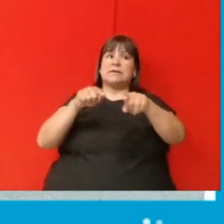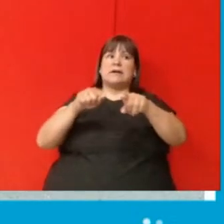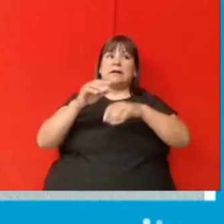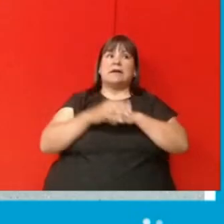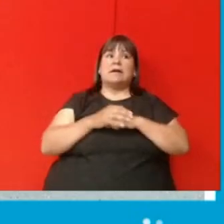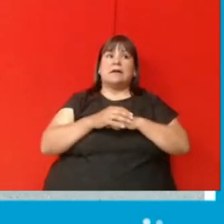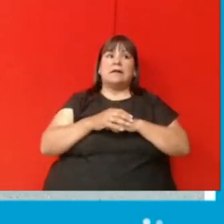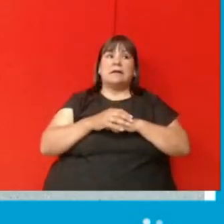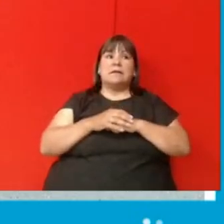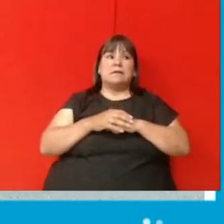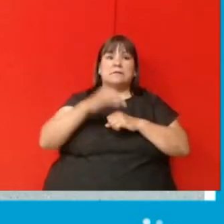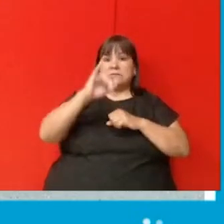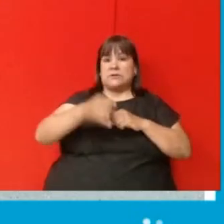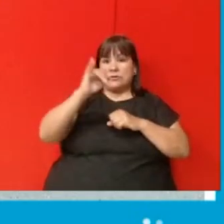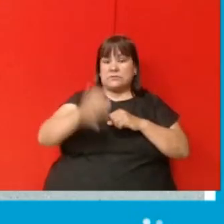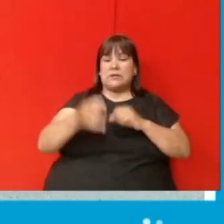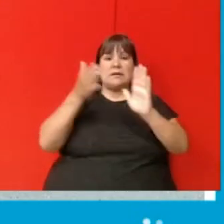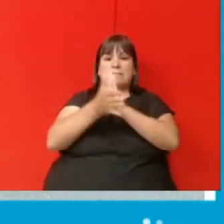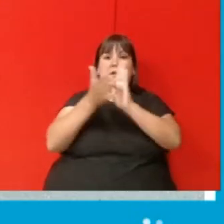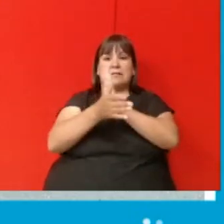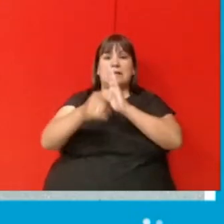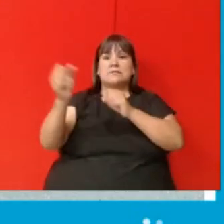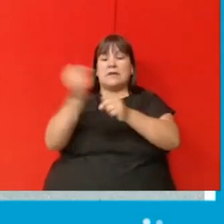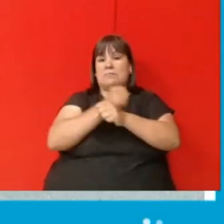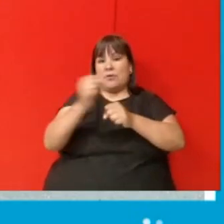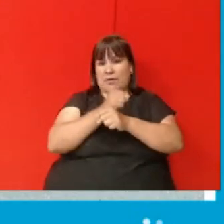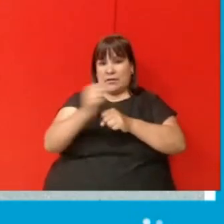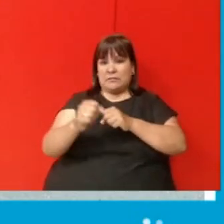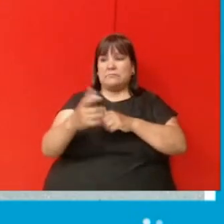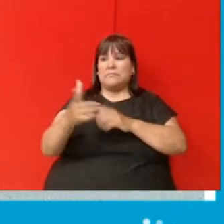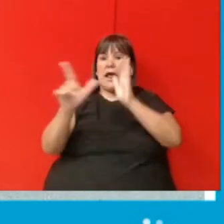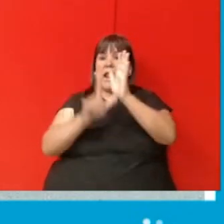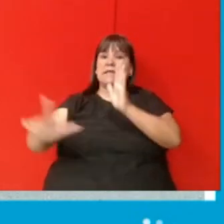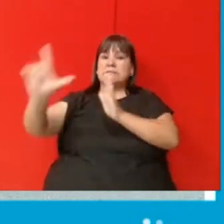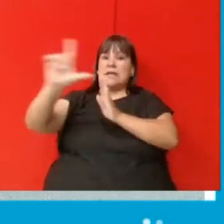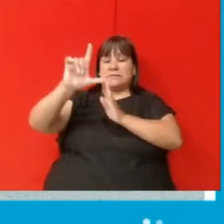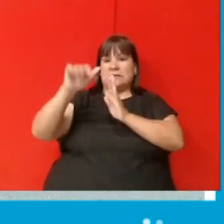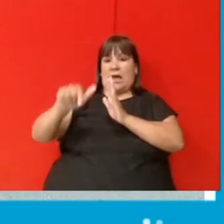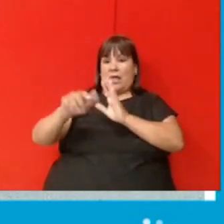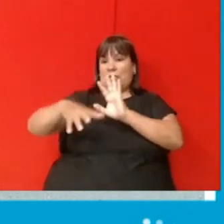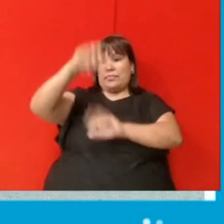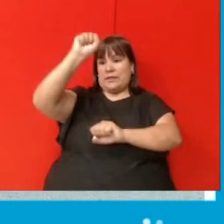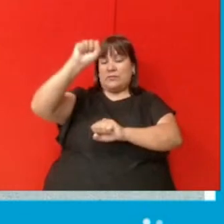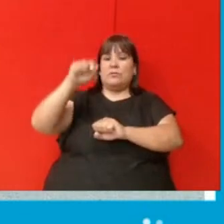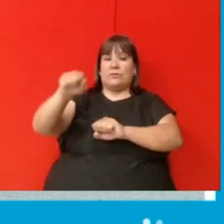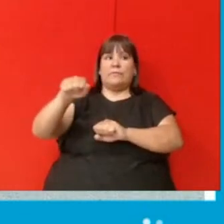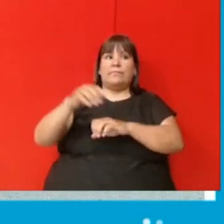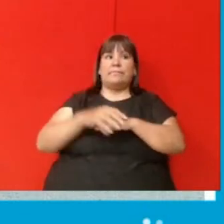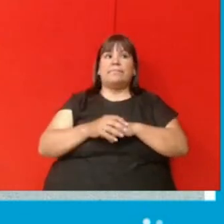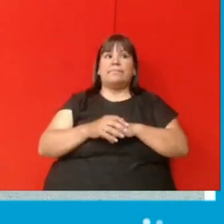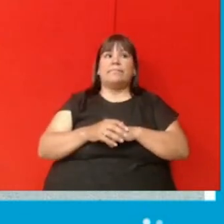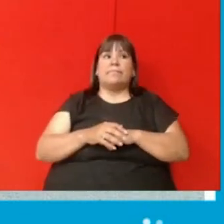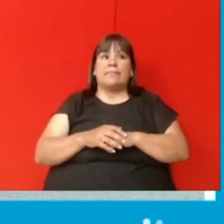tenemos que acreditar sí o sí para darla, digamos, ¿no? El título de licenciado en enfermería. Estamos en el artículo 43 de la Ley de Educación Superior y ya nos vino